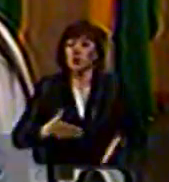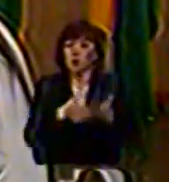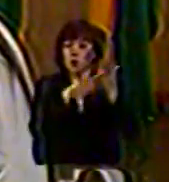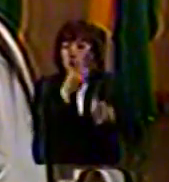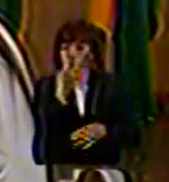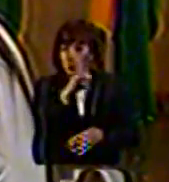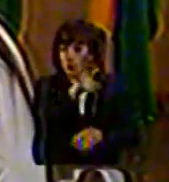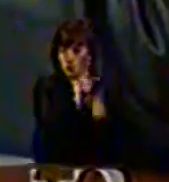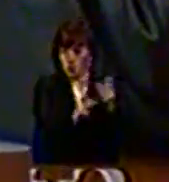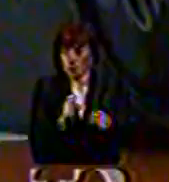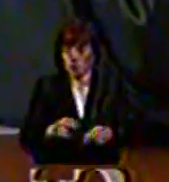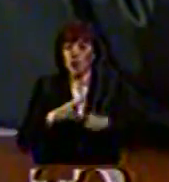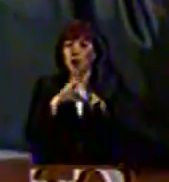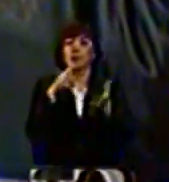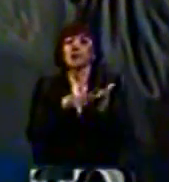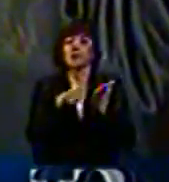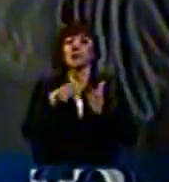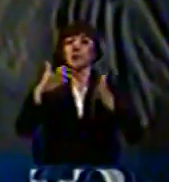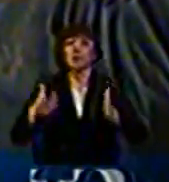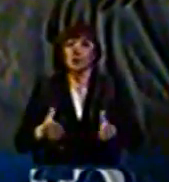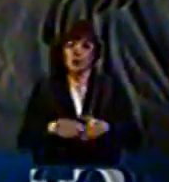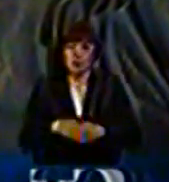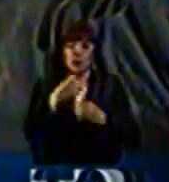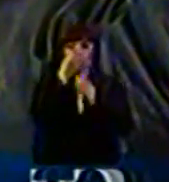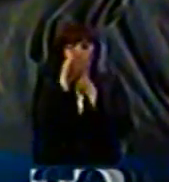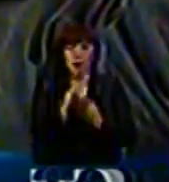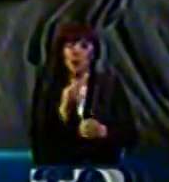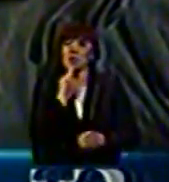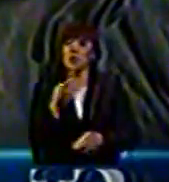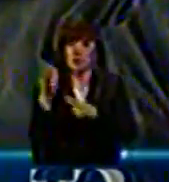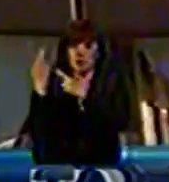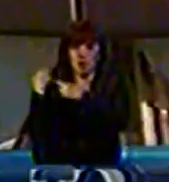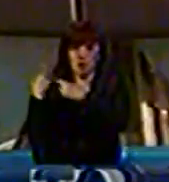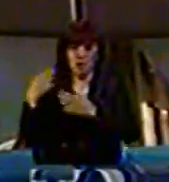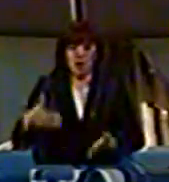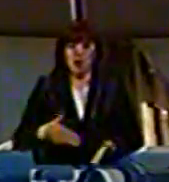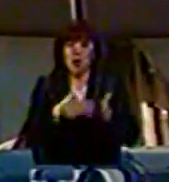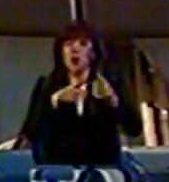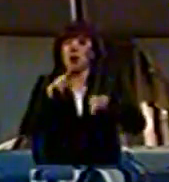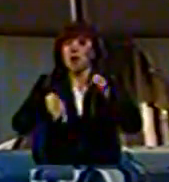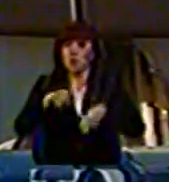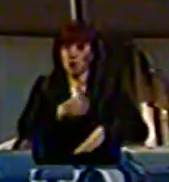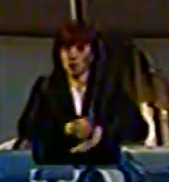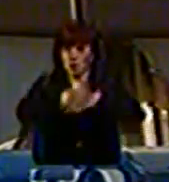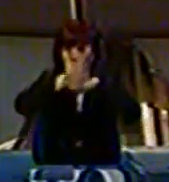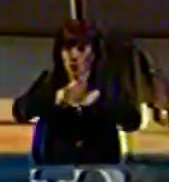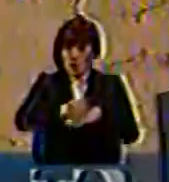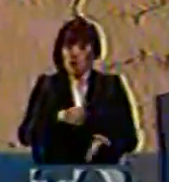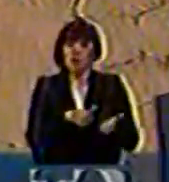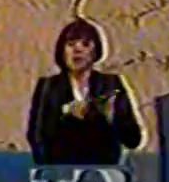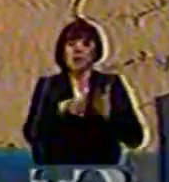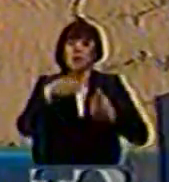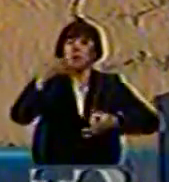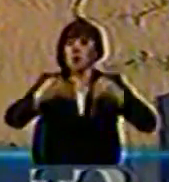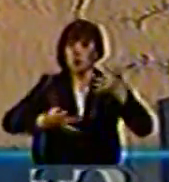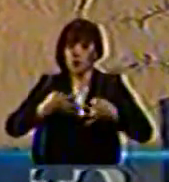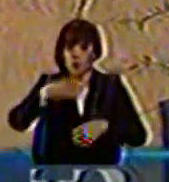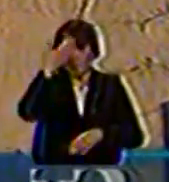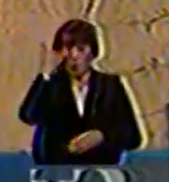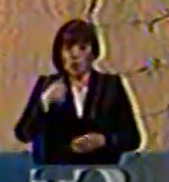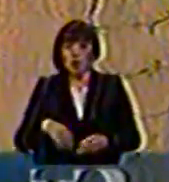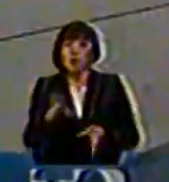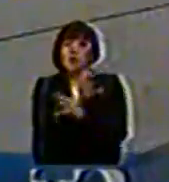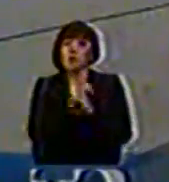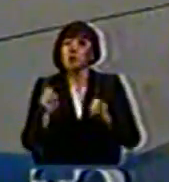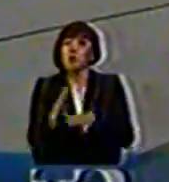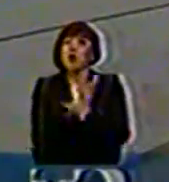estos exministros. En el informe se establecen responsabilidades contra funcionarios del Ministerio de Justicia por la desaparición del tercer